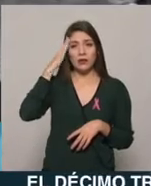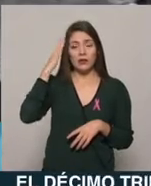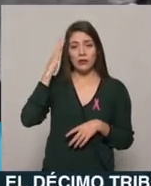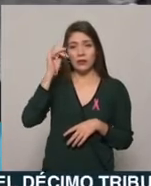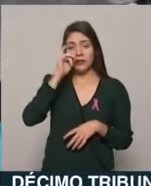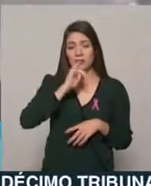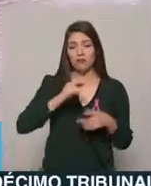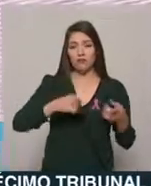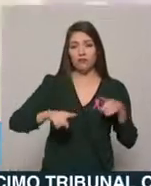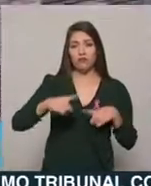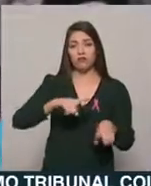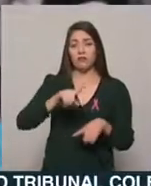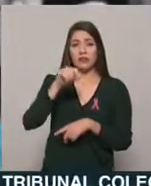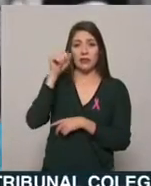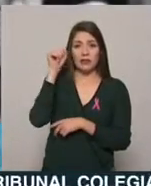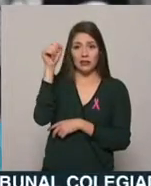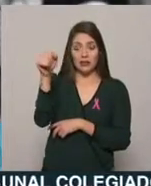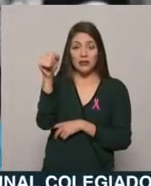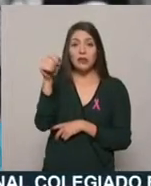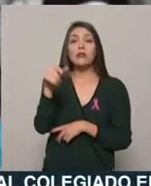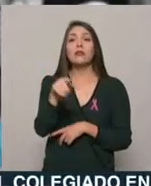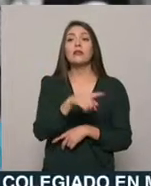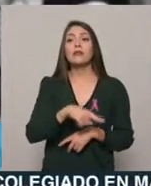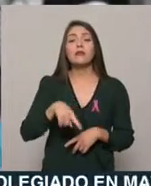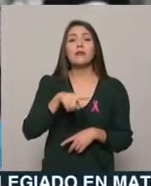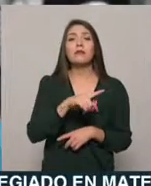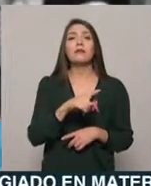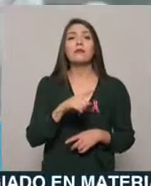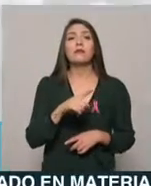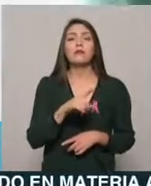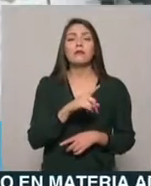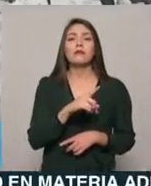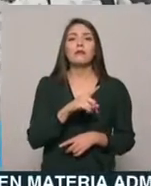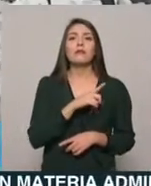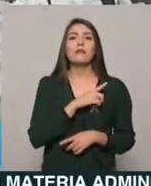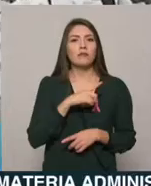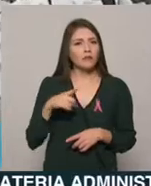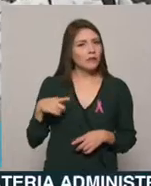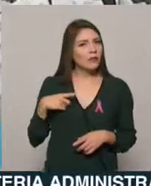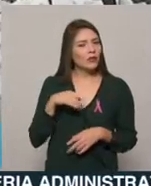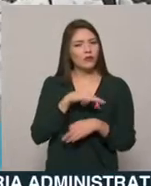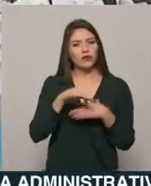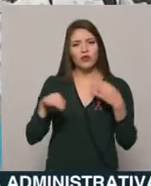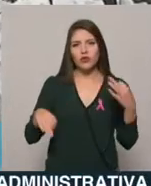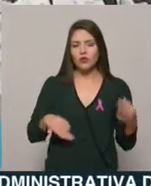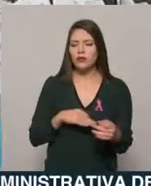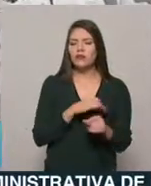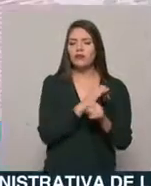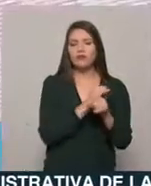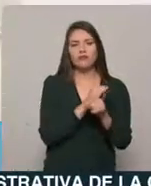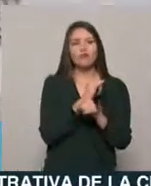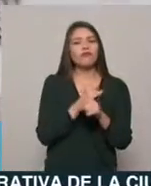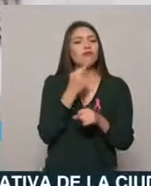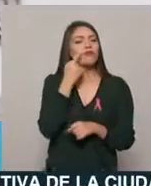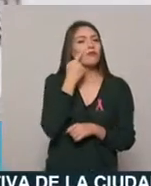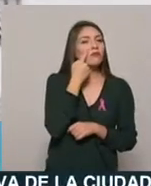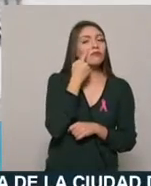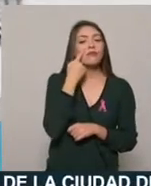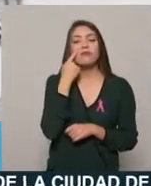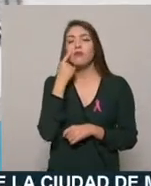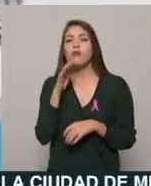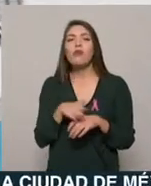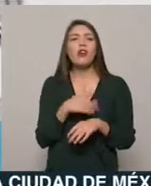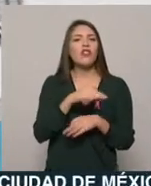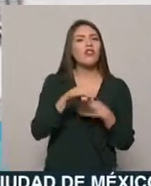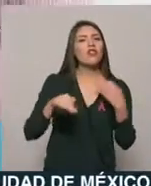para tratar de diferenciarlo de otros dirigentes, merecerían ser investigados, porque todos tienen cola que le pisen,